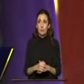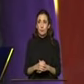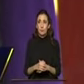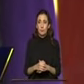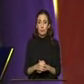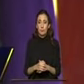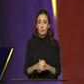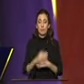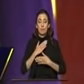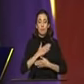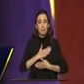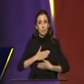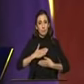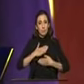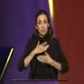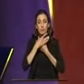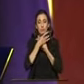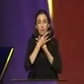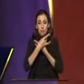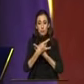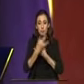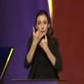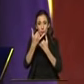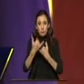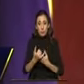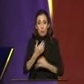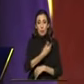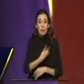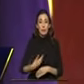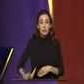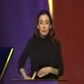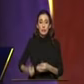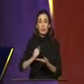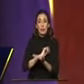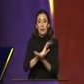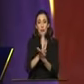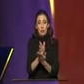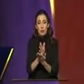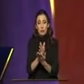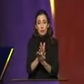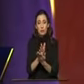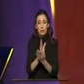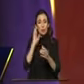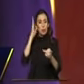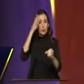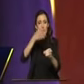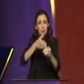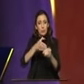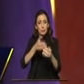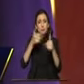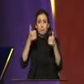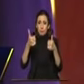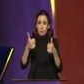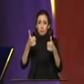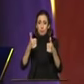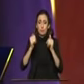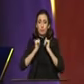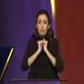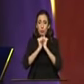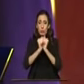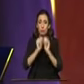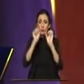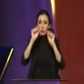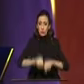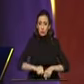ha sido grato escucharlo, señor presidente de la Asamblea. Qué buenos propósitos. Juntos lo vamos a